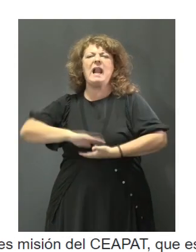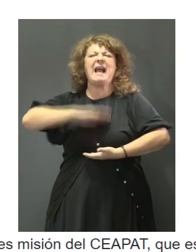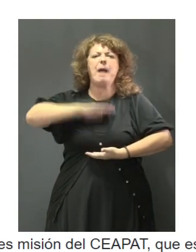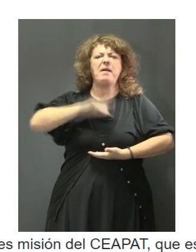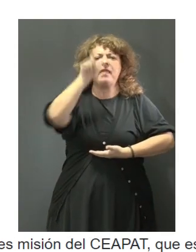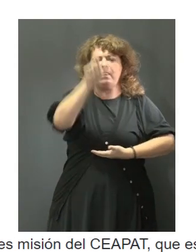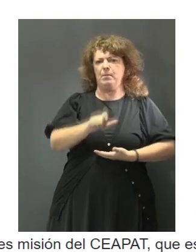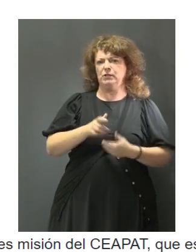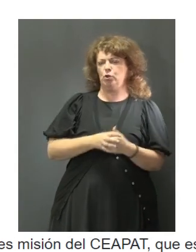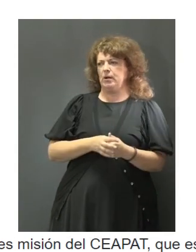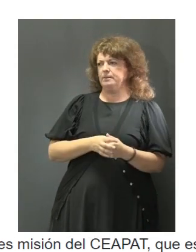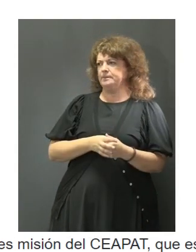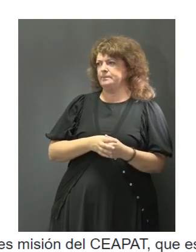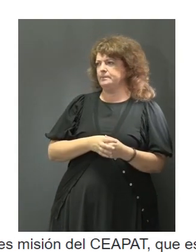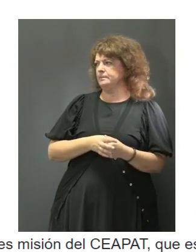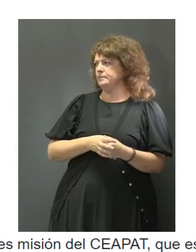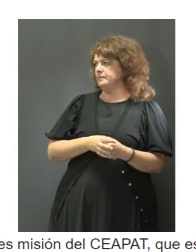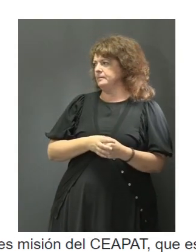la persona.